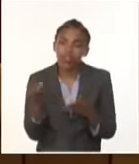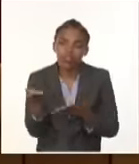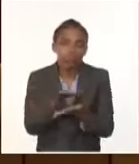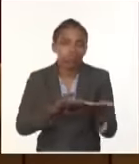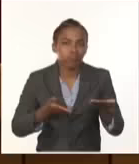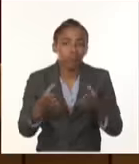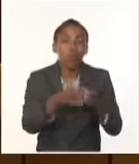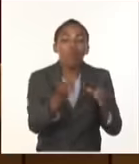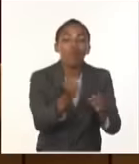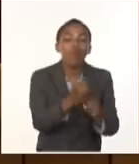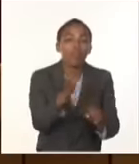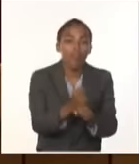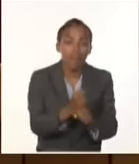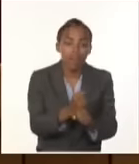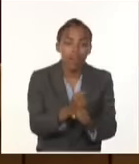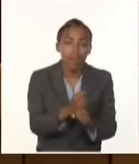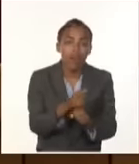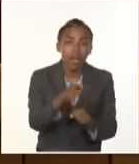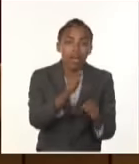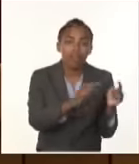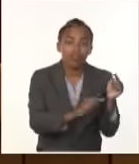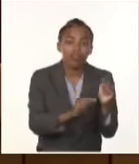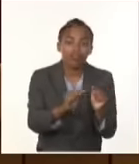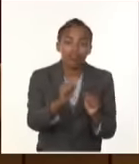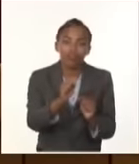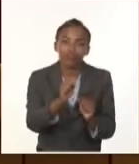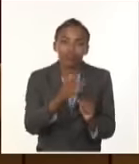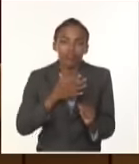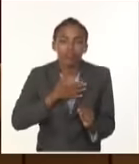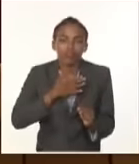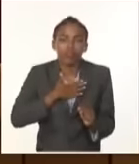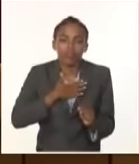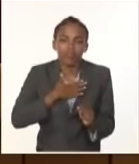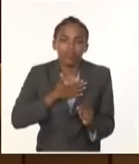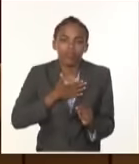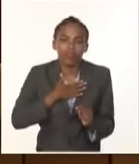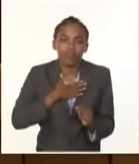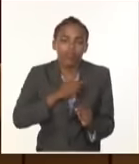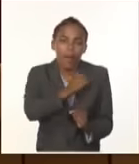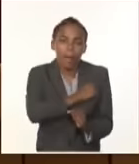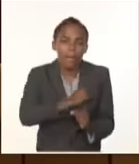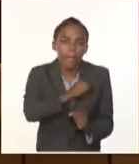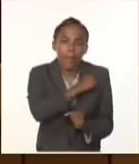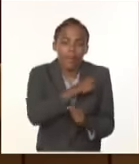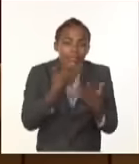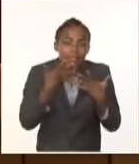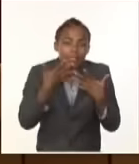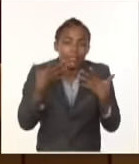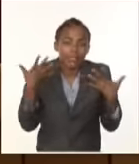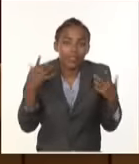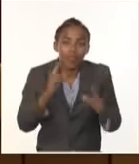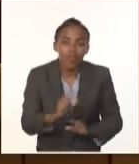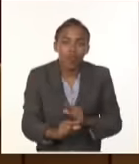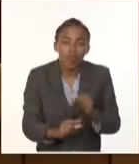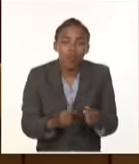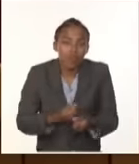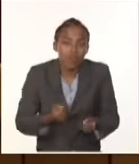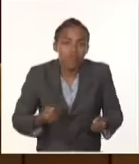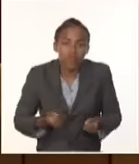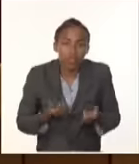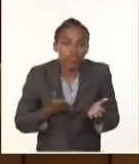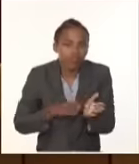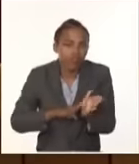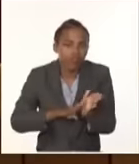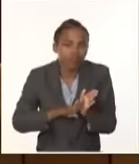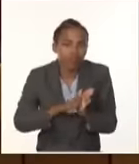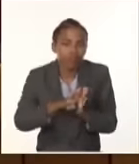laborales a quienes distingue un profundo sentido de pertenencia, de satisfacción por lo que van haciendo el esfuerzo sostenido